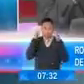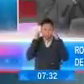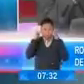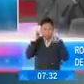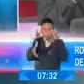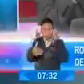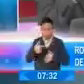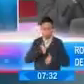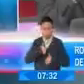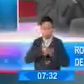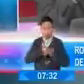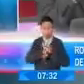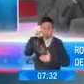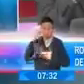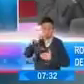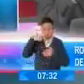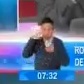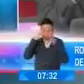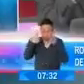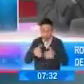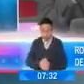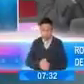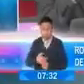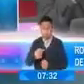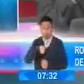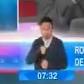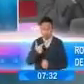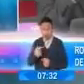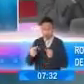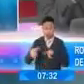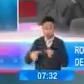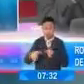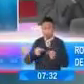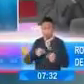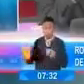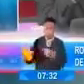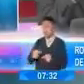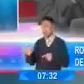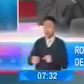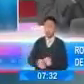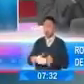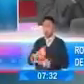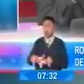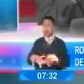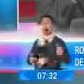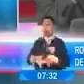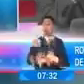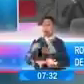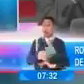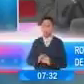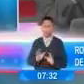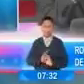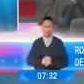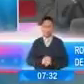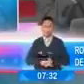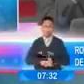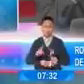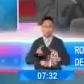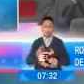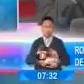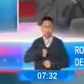está mi enfoque como ministra. No es mi intención entrar en una pelea de tú a tú con ningún periodista, pero tampoco me pueden pedir que